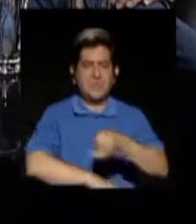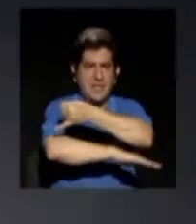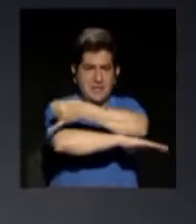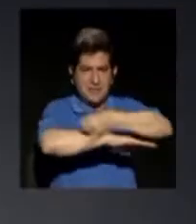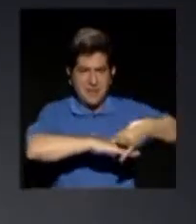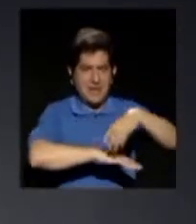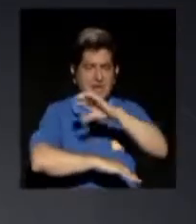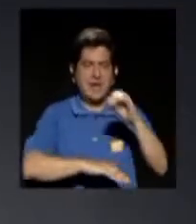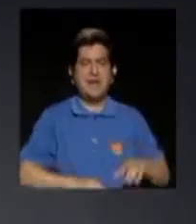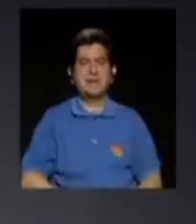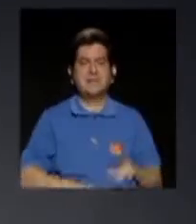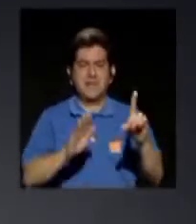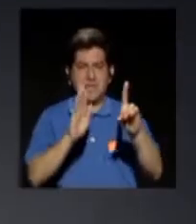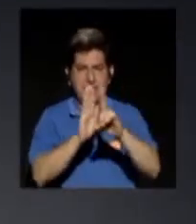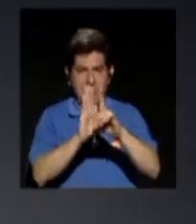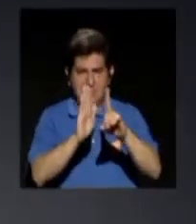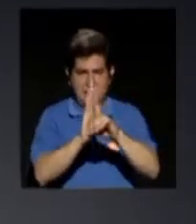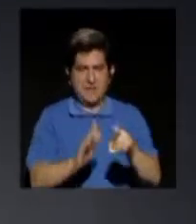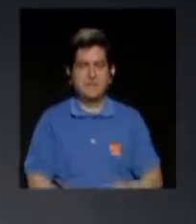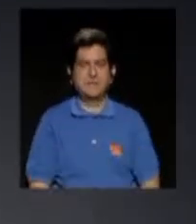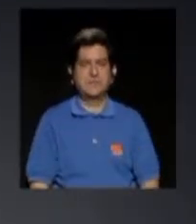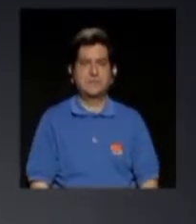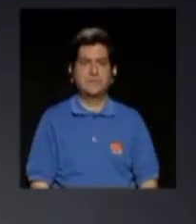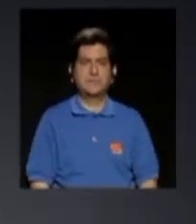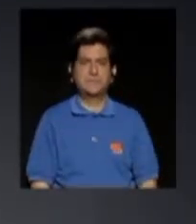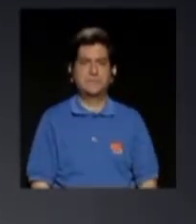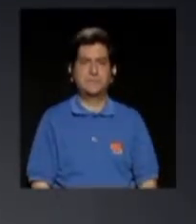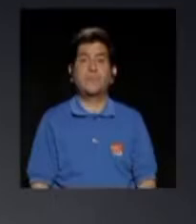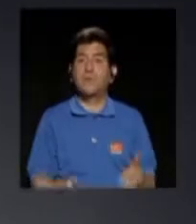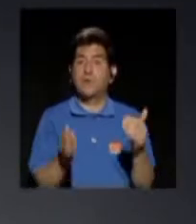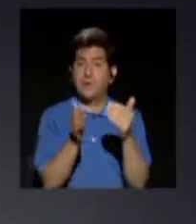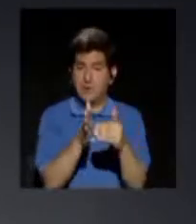leyes, y de nuevo